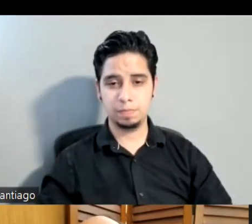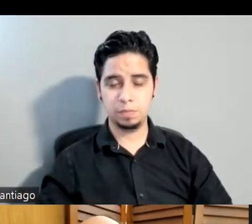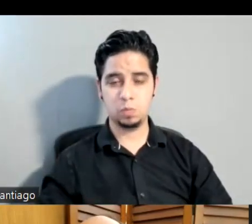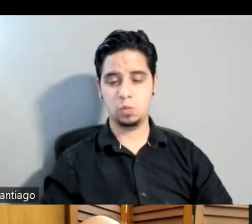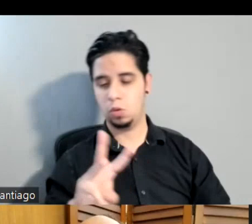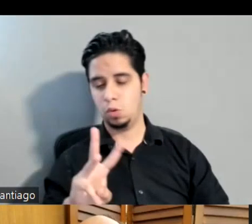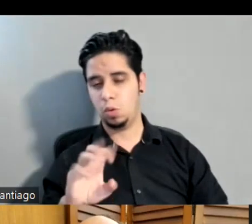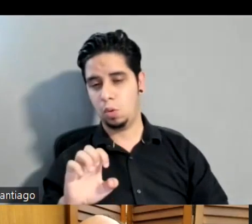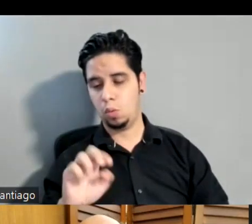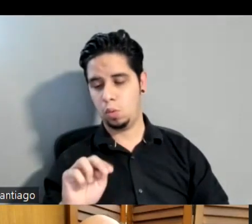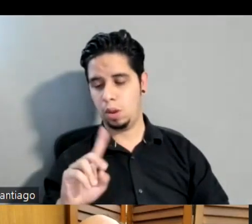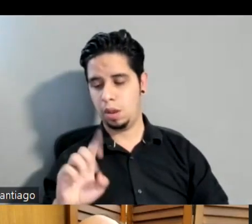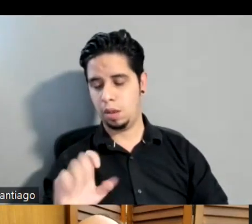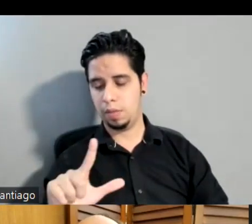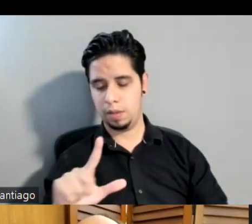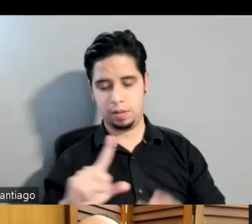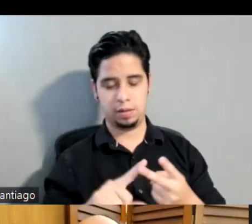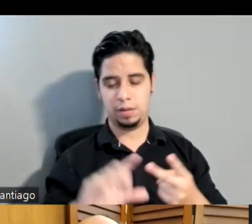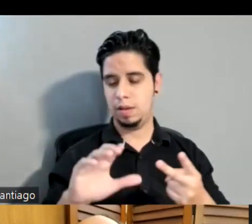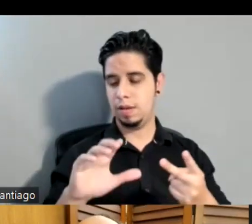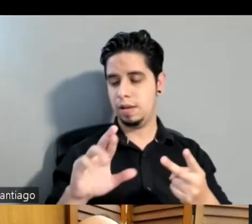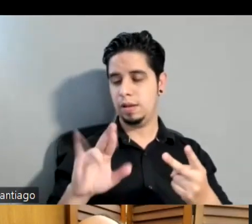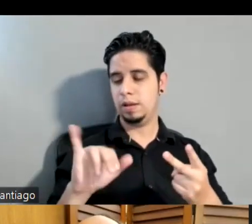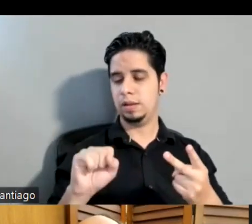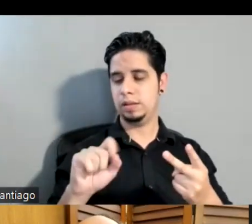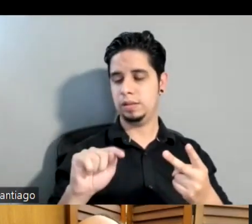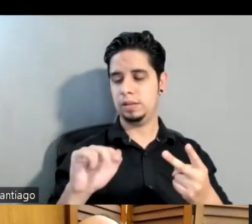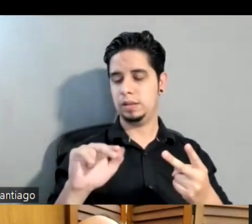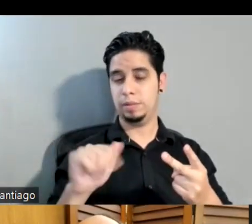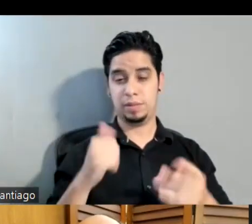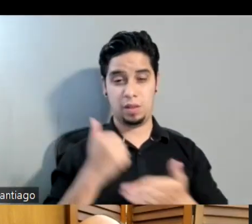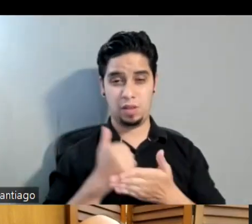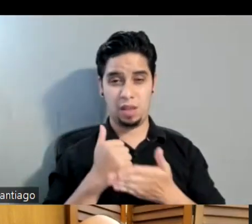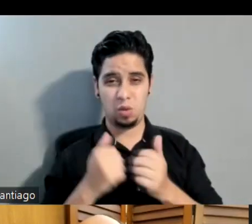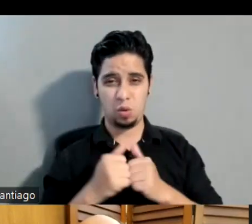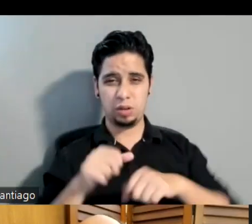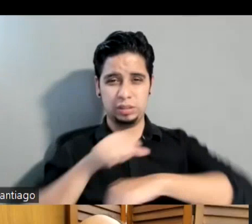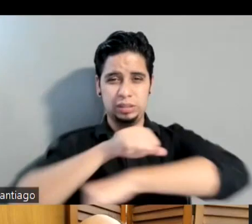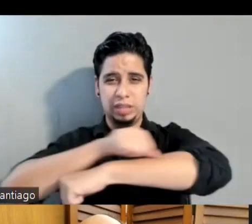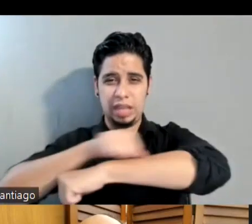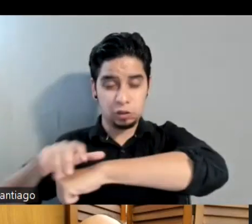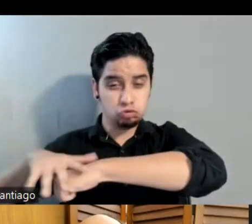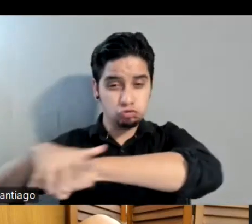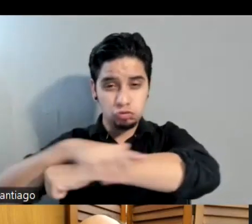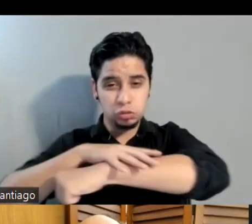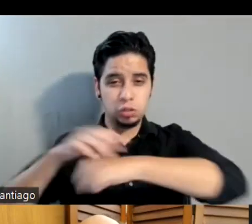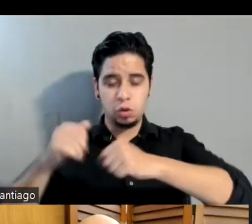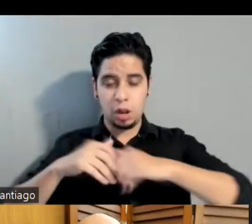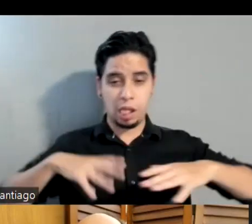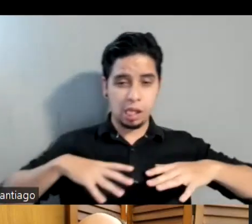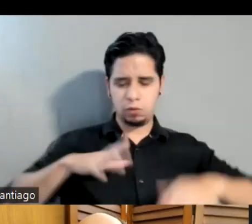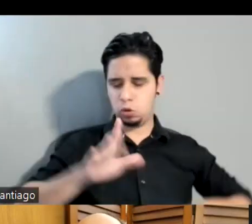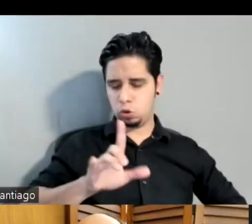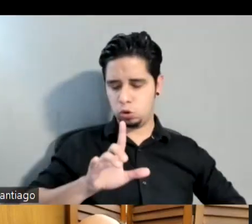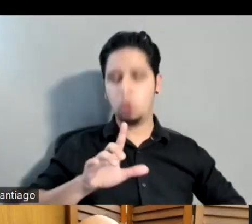Wendell y Cristina también me están ayudando con la escenografía, con el vestuario, con las cosas